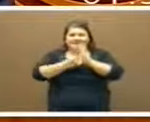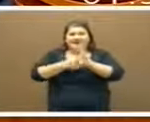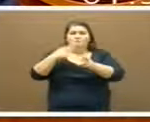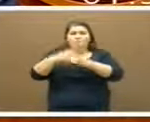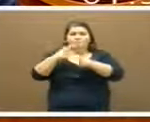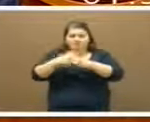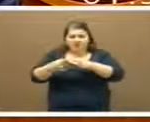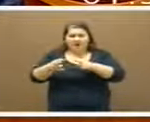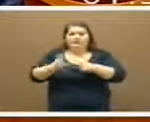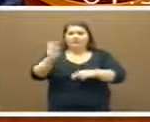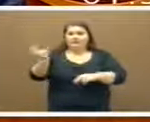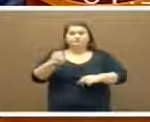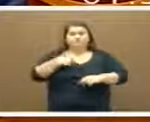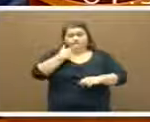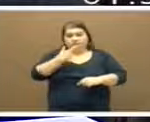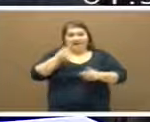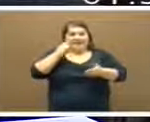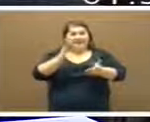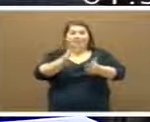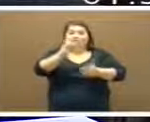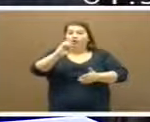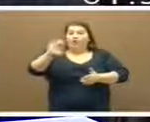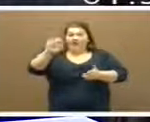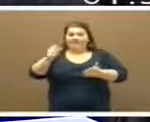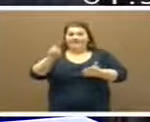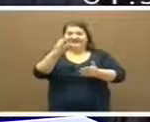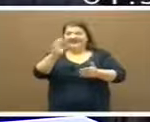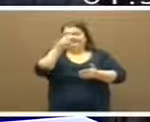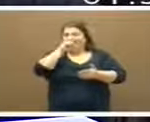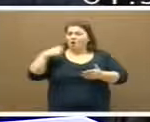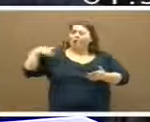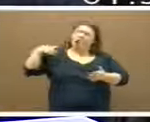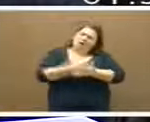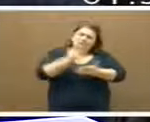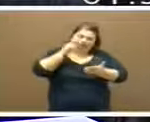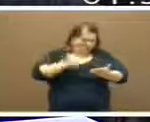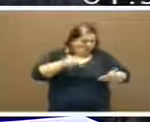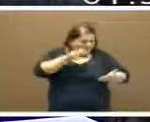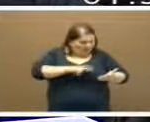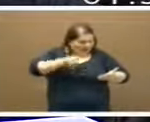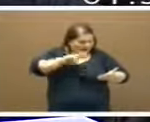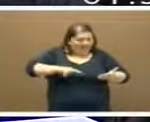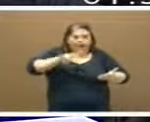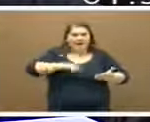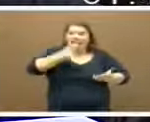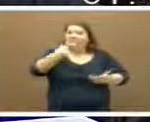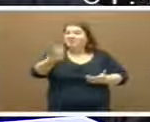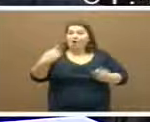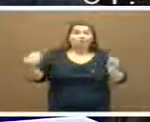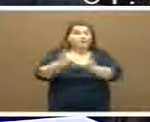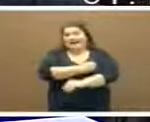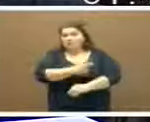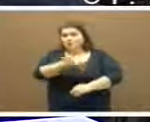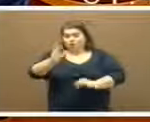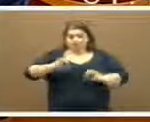la técnica y la política. Yo le invito a que se lea el diario de sesiones de estos últimos 30 años, donde ustedes decían totalmente lo contrario de lo que dicen ahora.